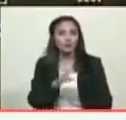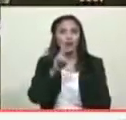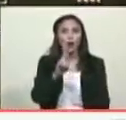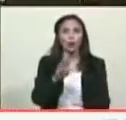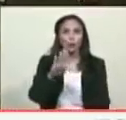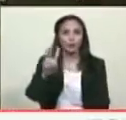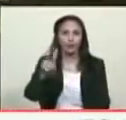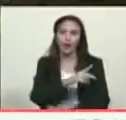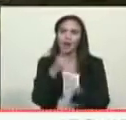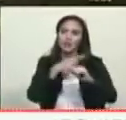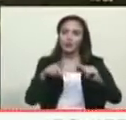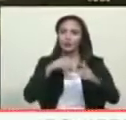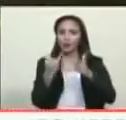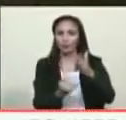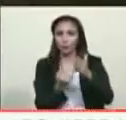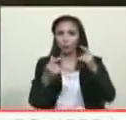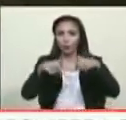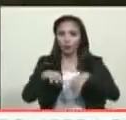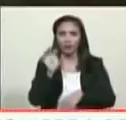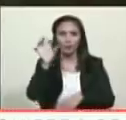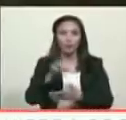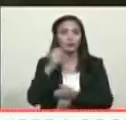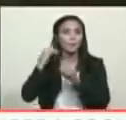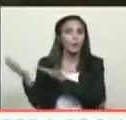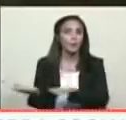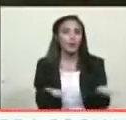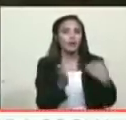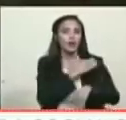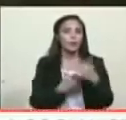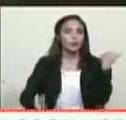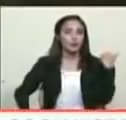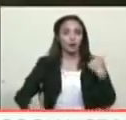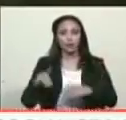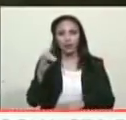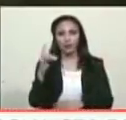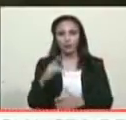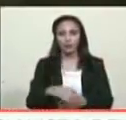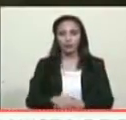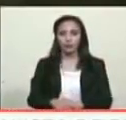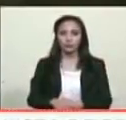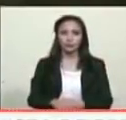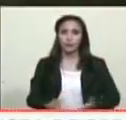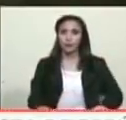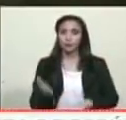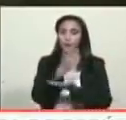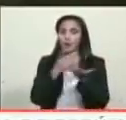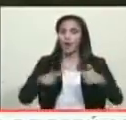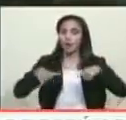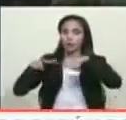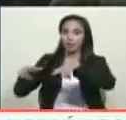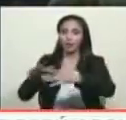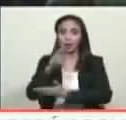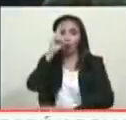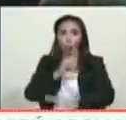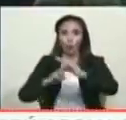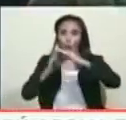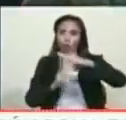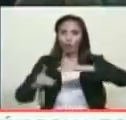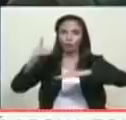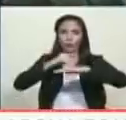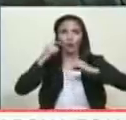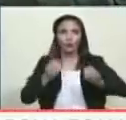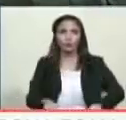demás instituciones del país, quienes dan la bienvenida a este acto solemne de la entrega de título honoris causa a